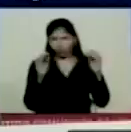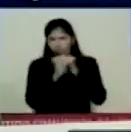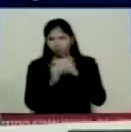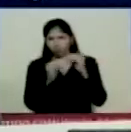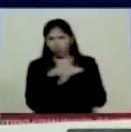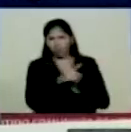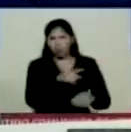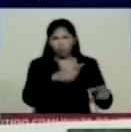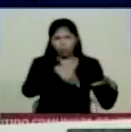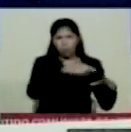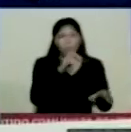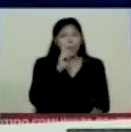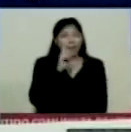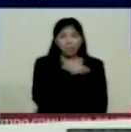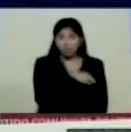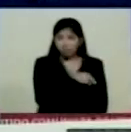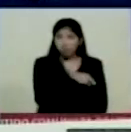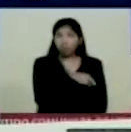esos mentirosos.